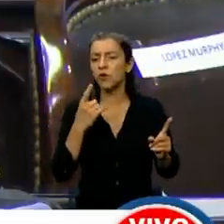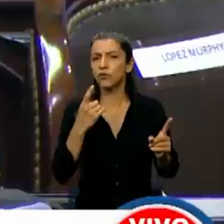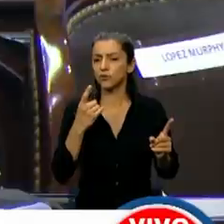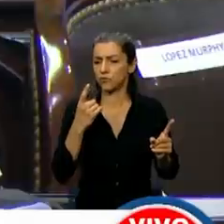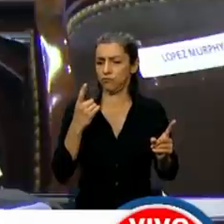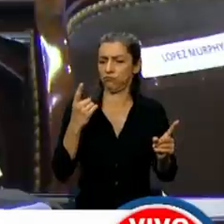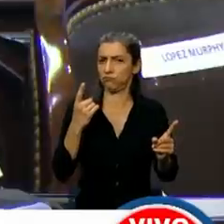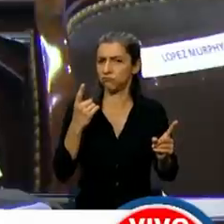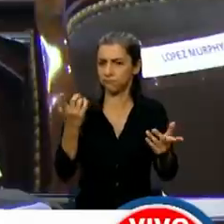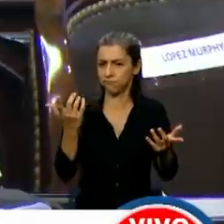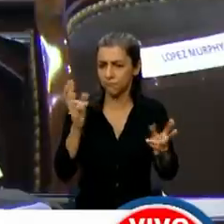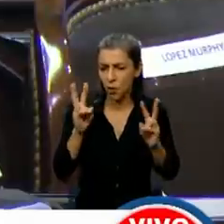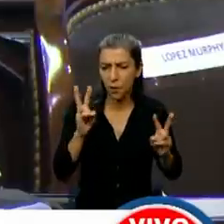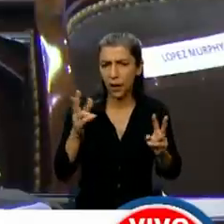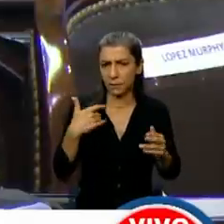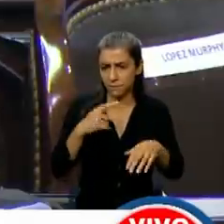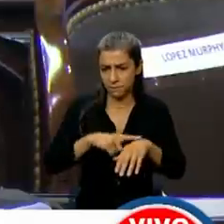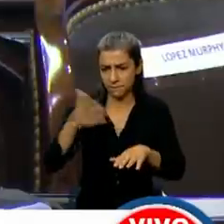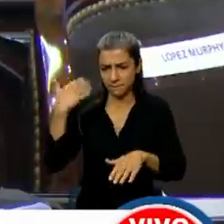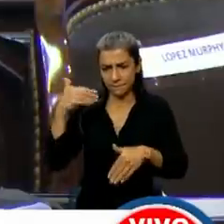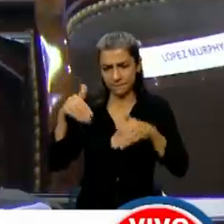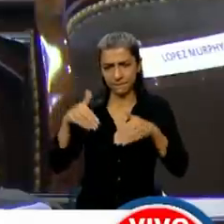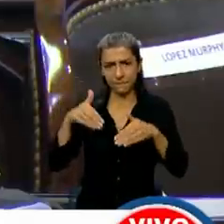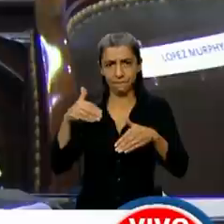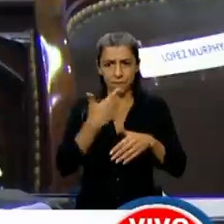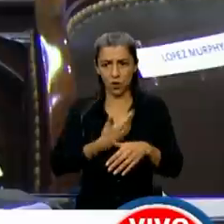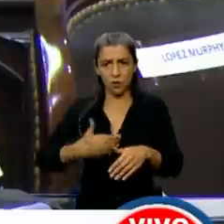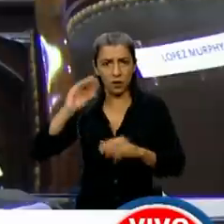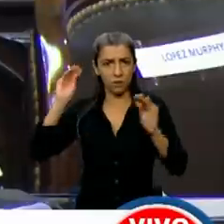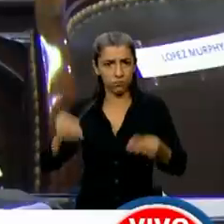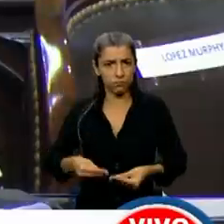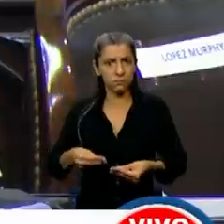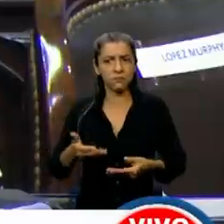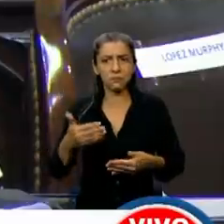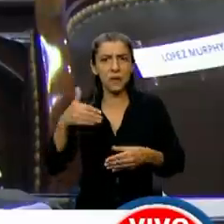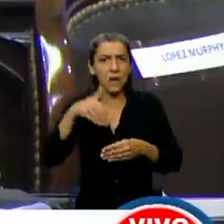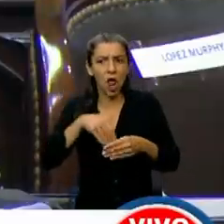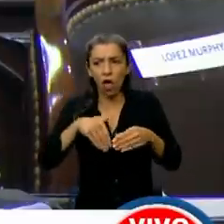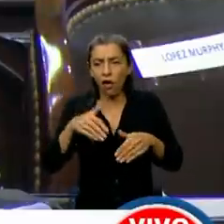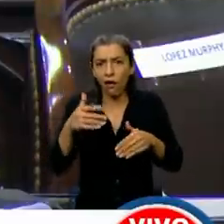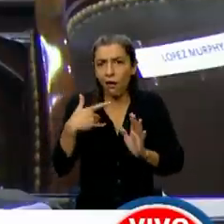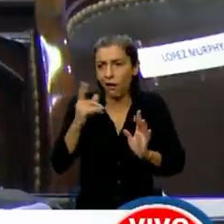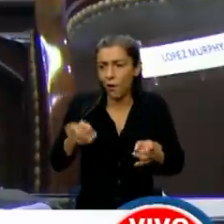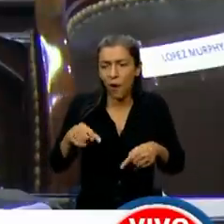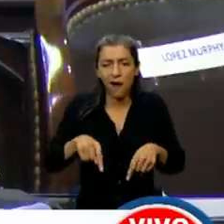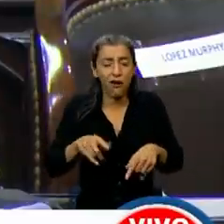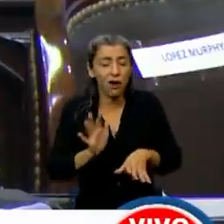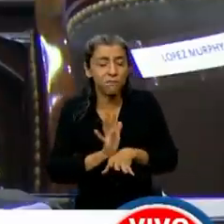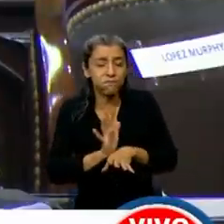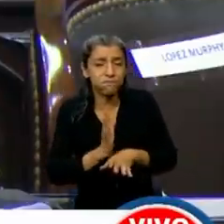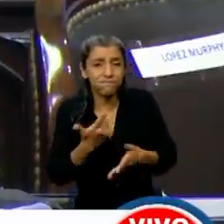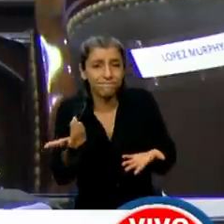electoral y creo que un mensaje contundente en las urnas y queda demostrado ahora con este